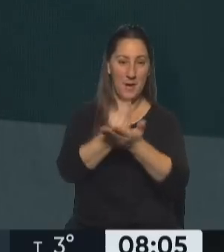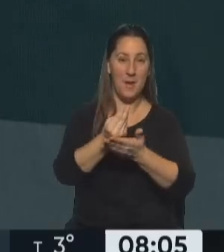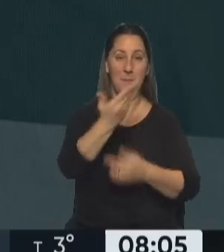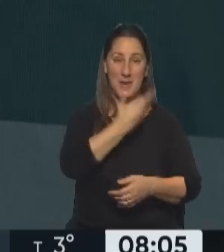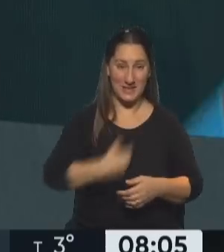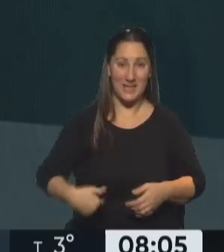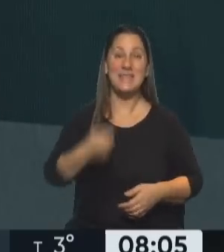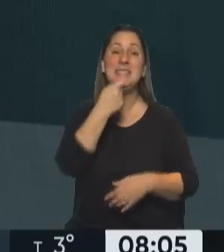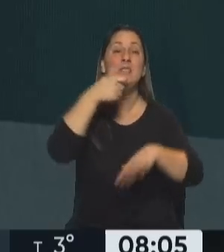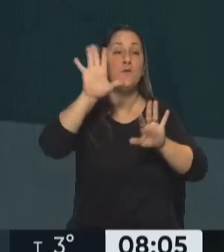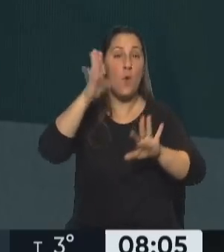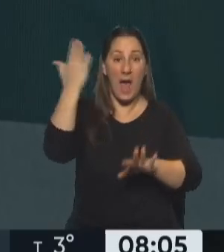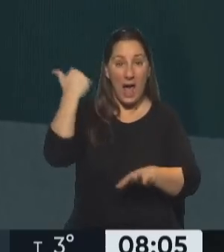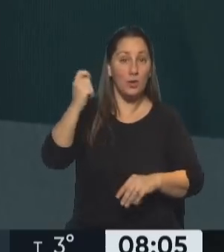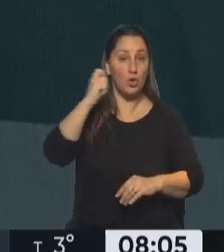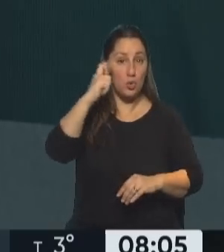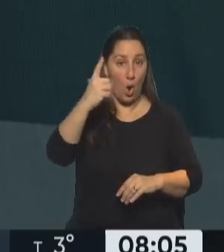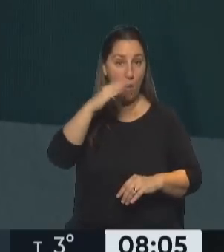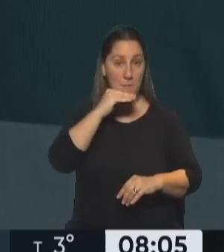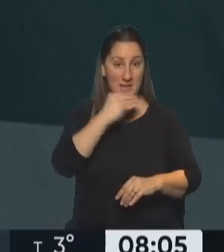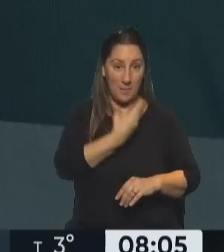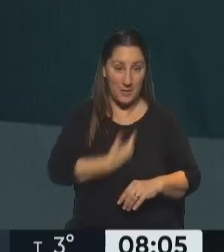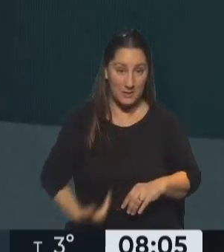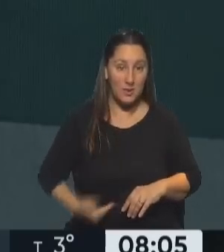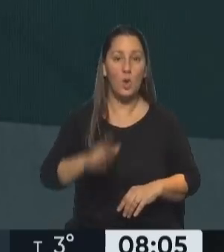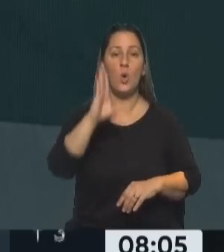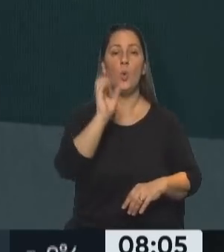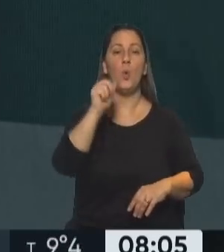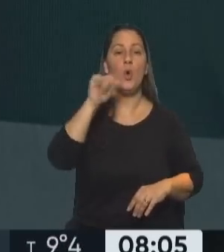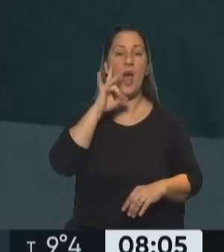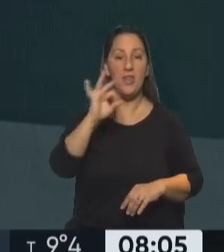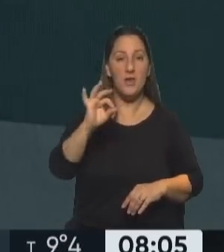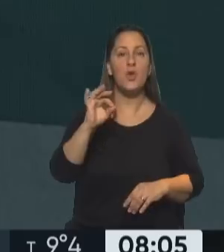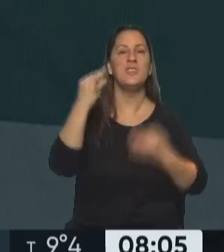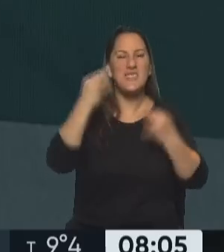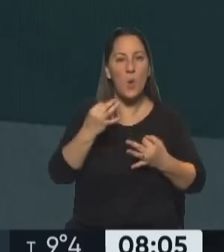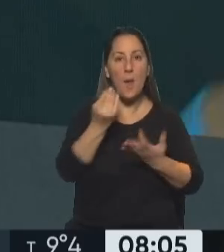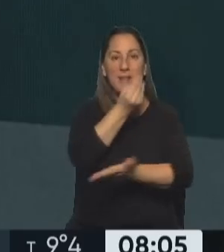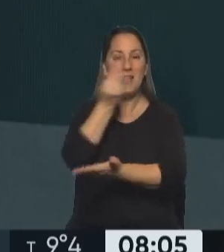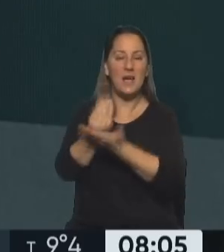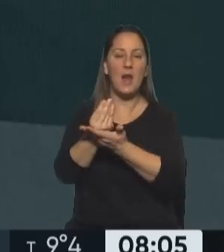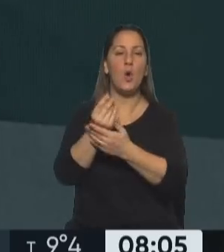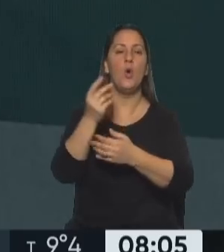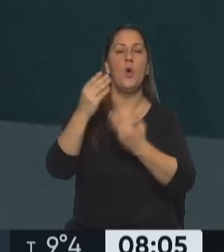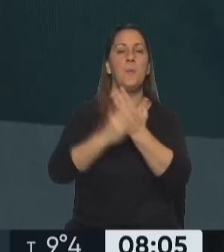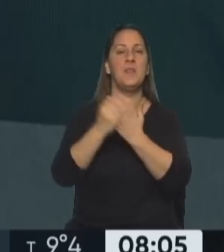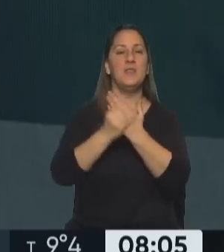sido presidente, estaba muy firme la posibilidad de que Claudio Bonadío fuera su ministro de Seguridad, contado por el